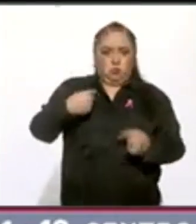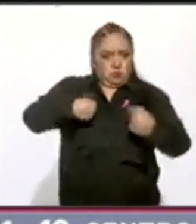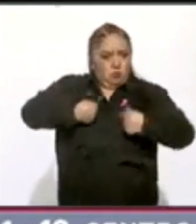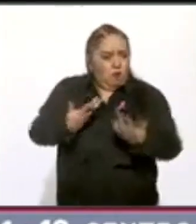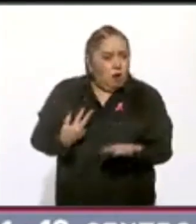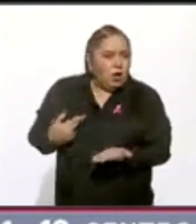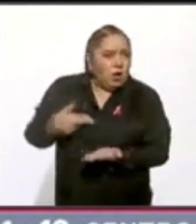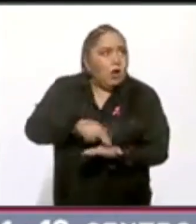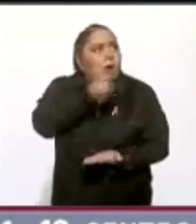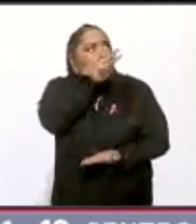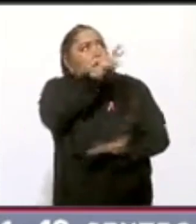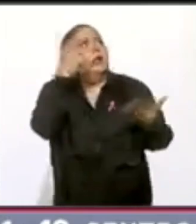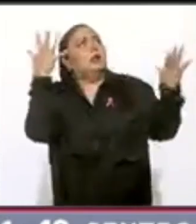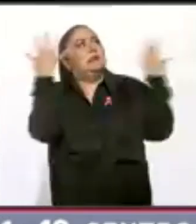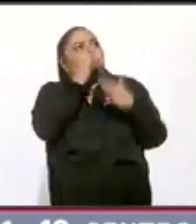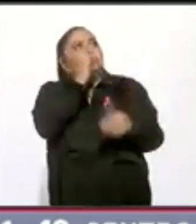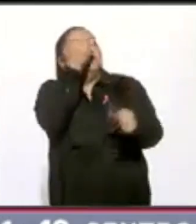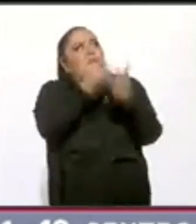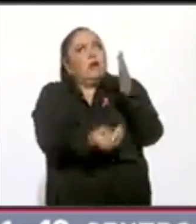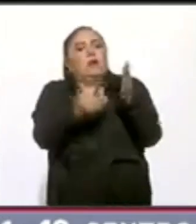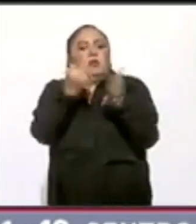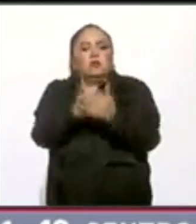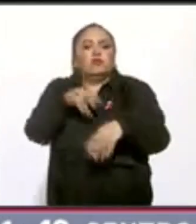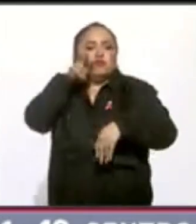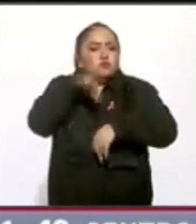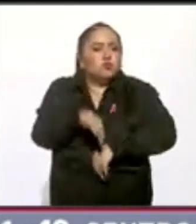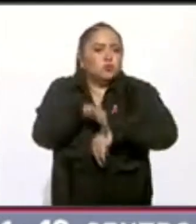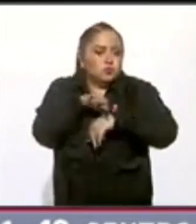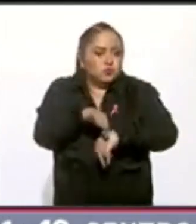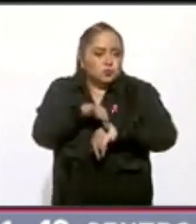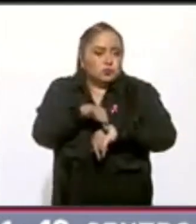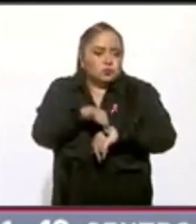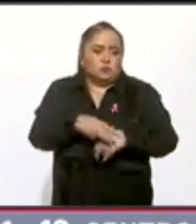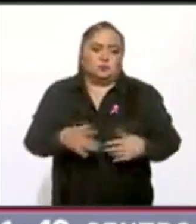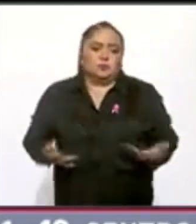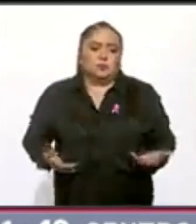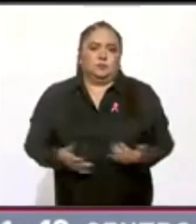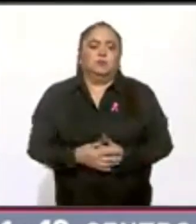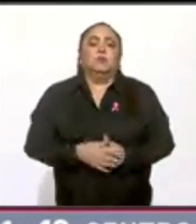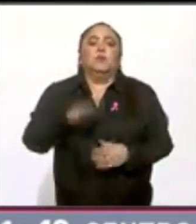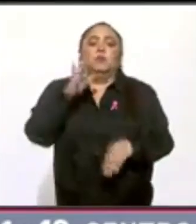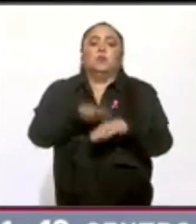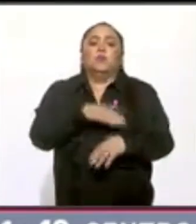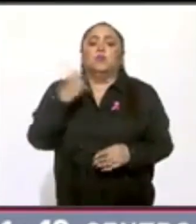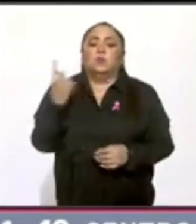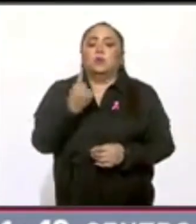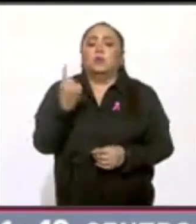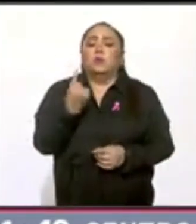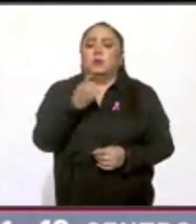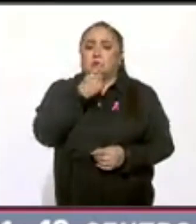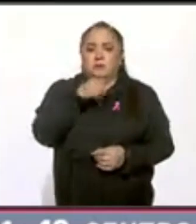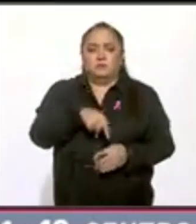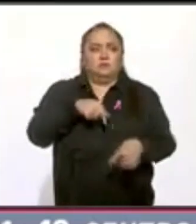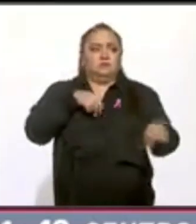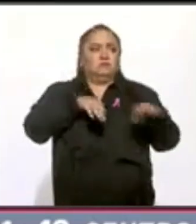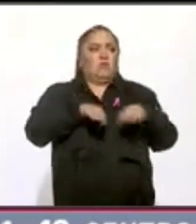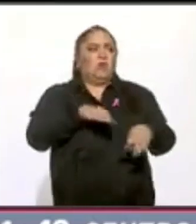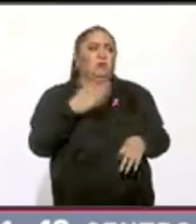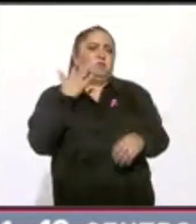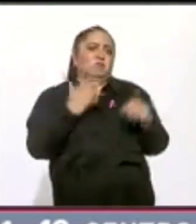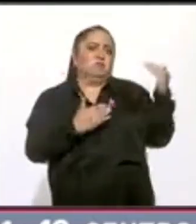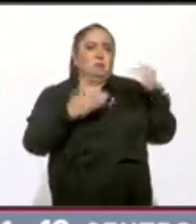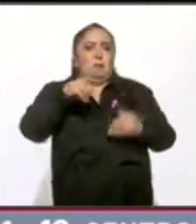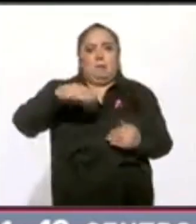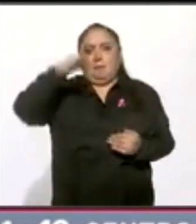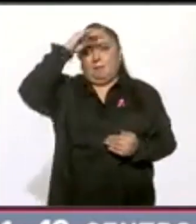ciudadanía en cualquier lugar donde estés. Y por otro lado es no volarse, porque en estos puestos puede llegar un momento en